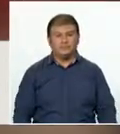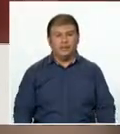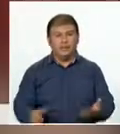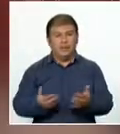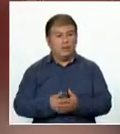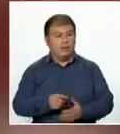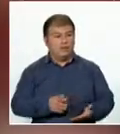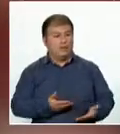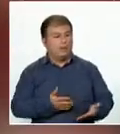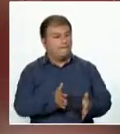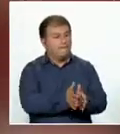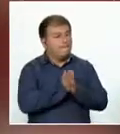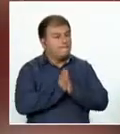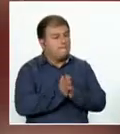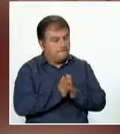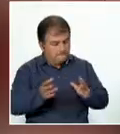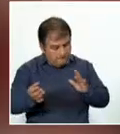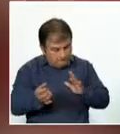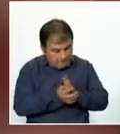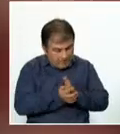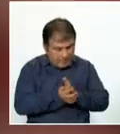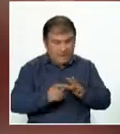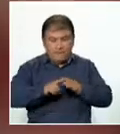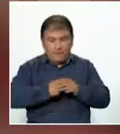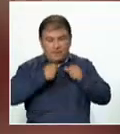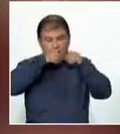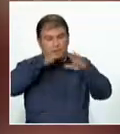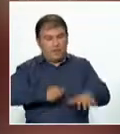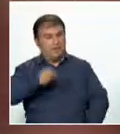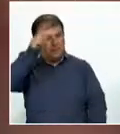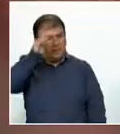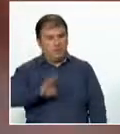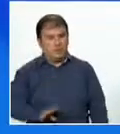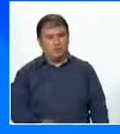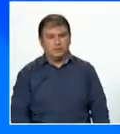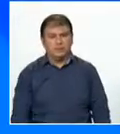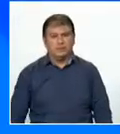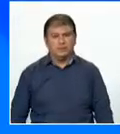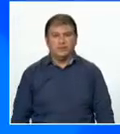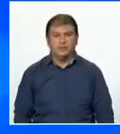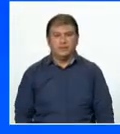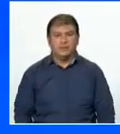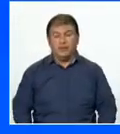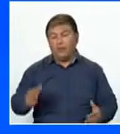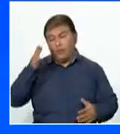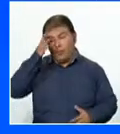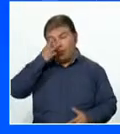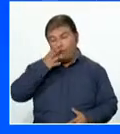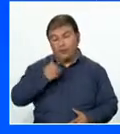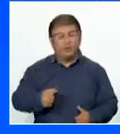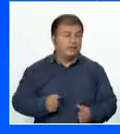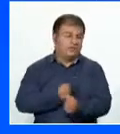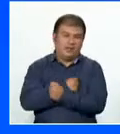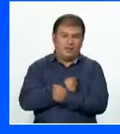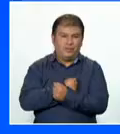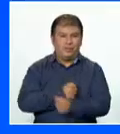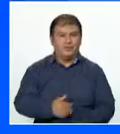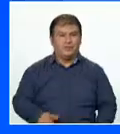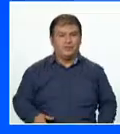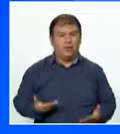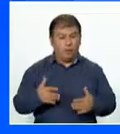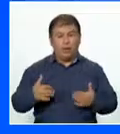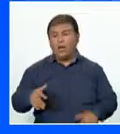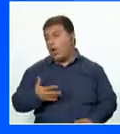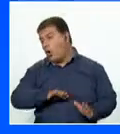Una propuesta de matrimonio que inicia con la bendición de Dios. Qué bonito es el amor. Bueno,